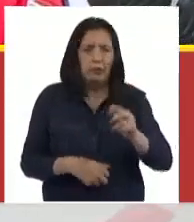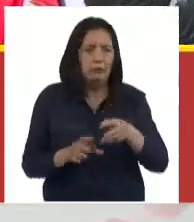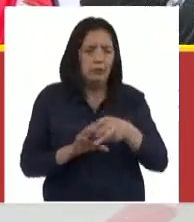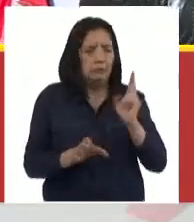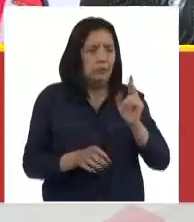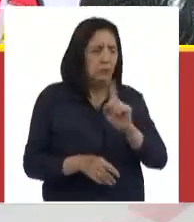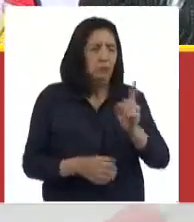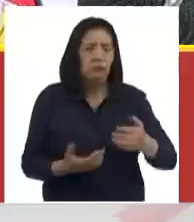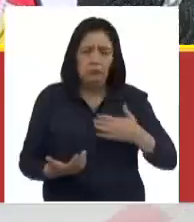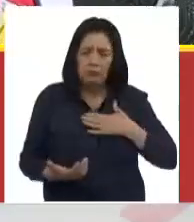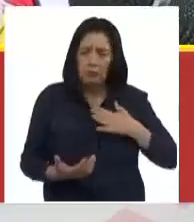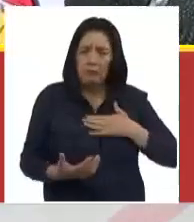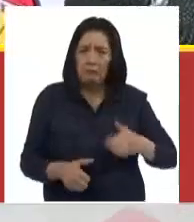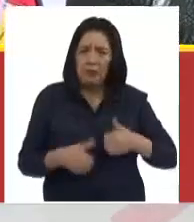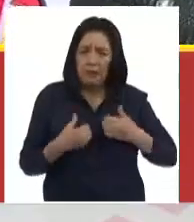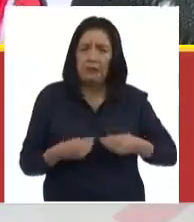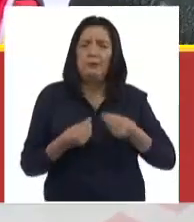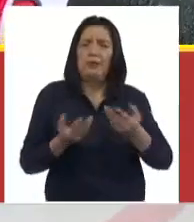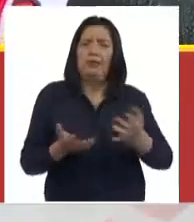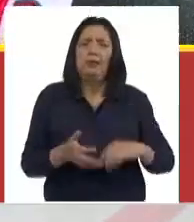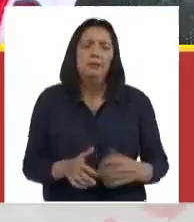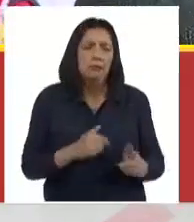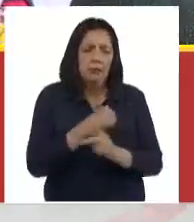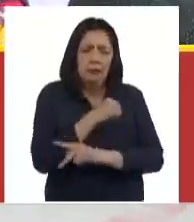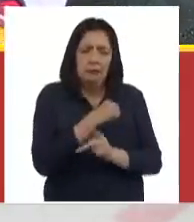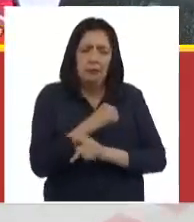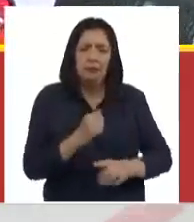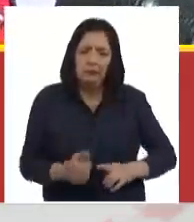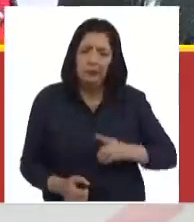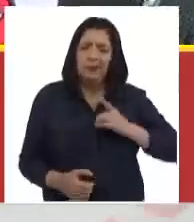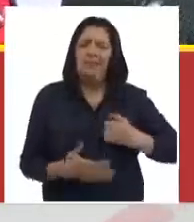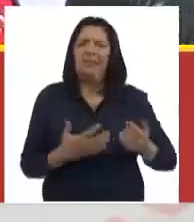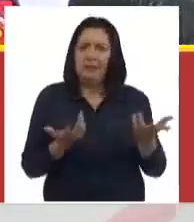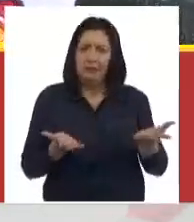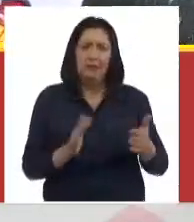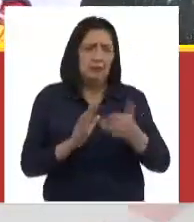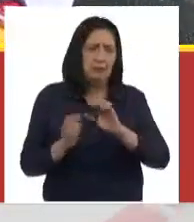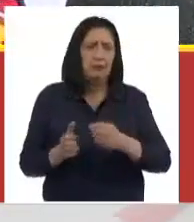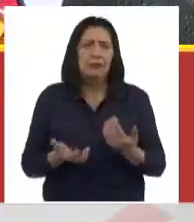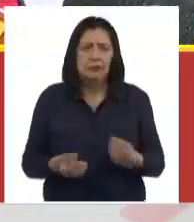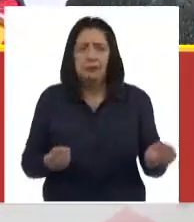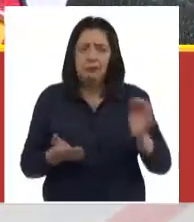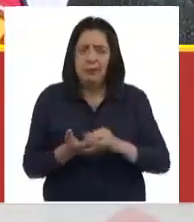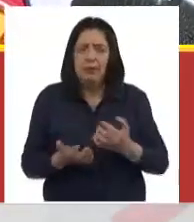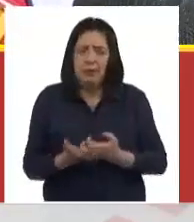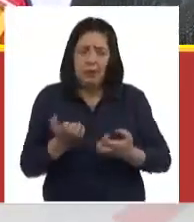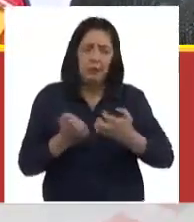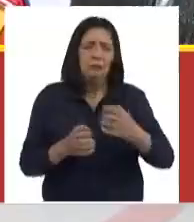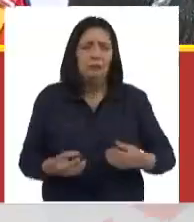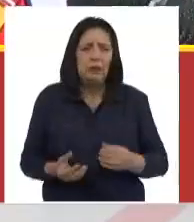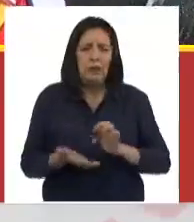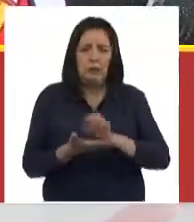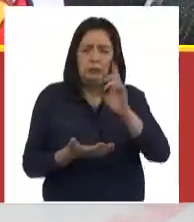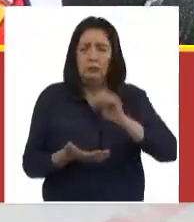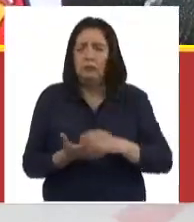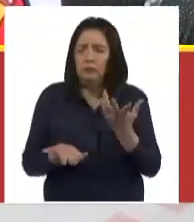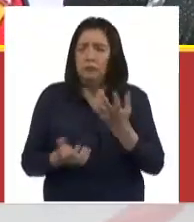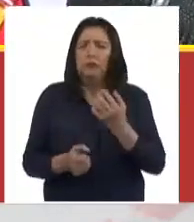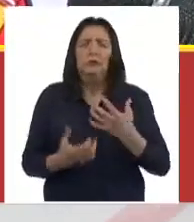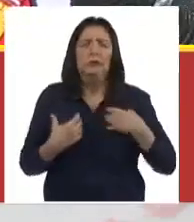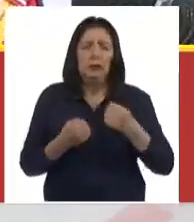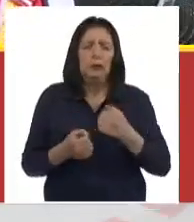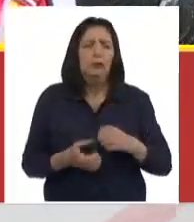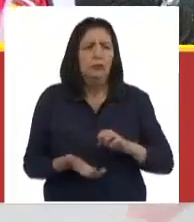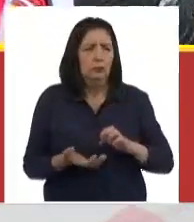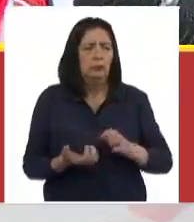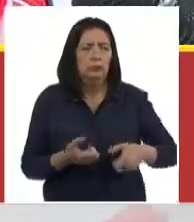hay que dar la vida por el país, por la dignidad del pueblo peruano y recuperar su economía para darle educación, salud y agricultura al pueblo peruano,